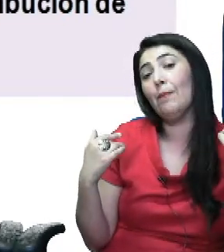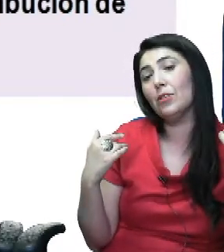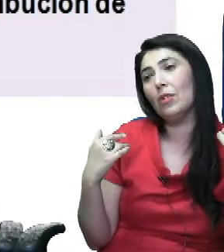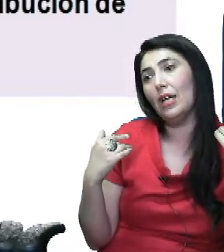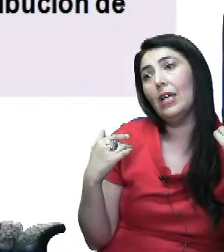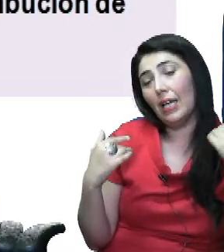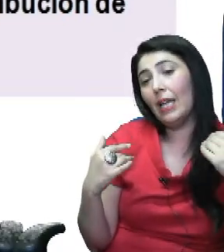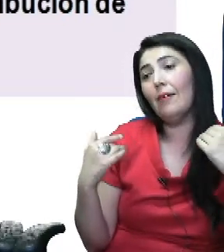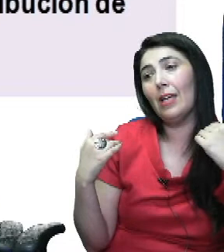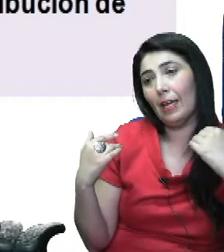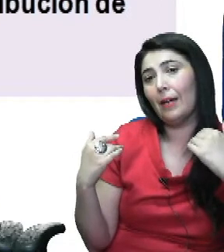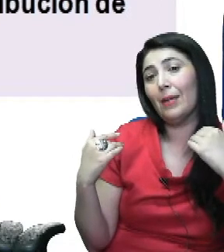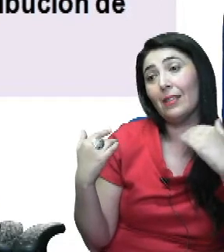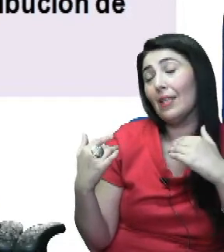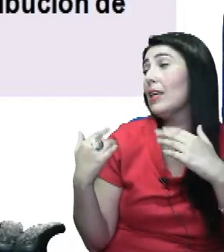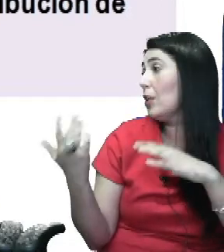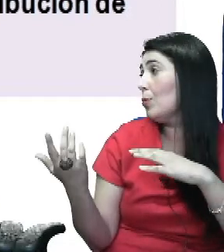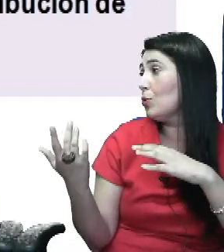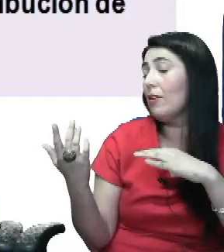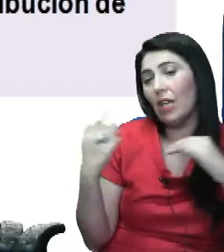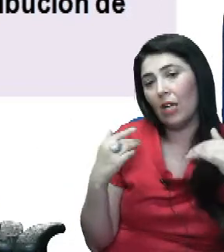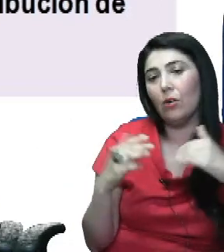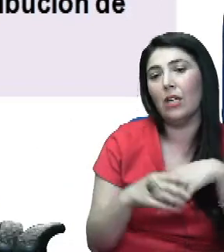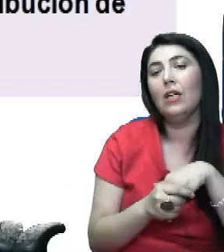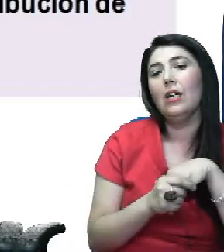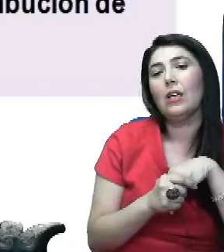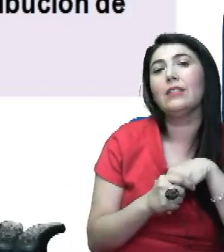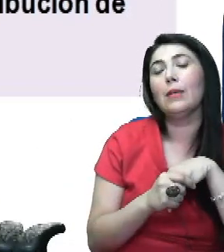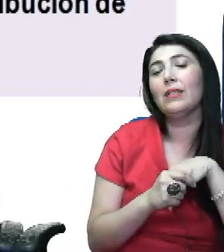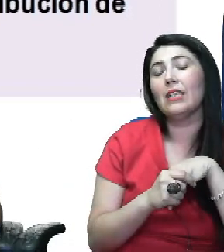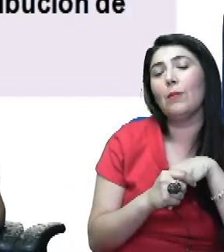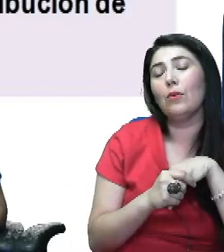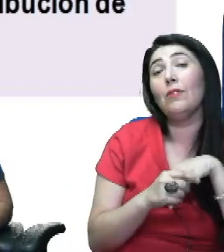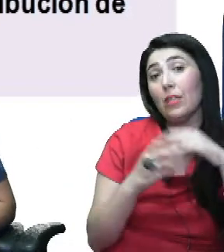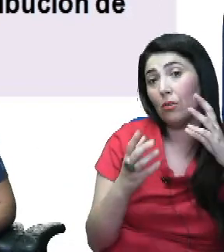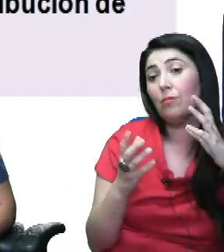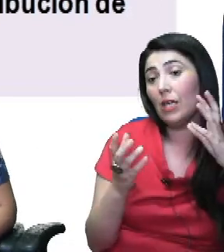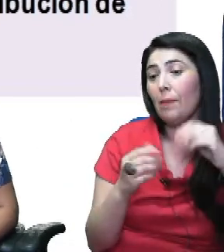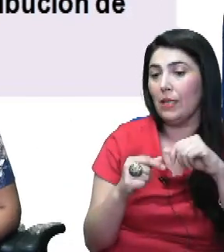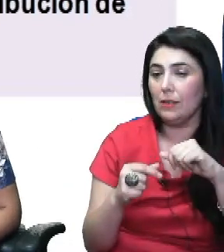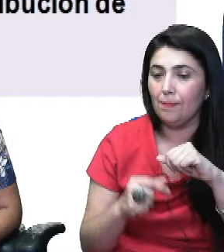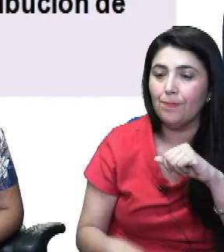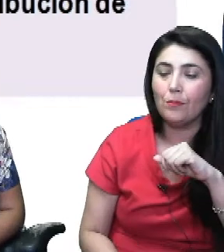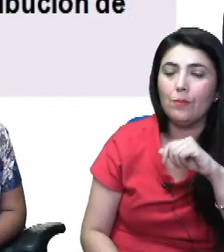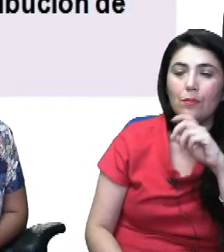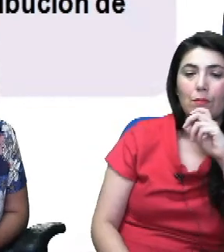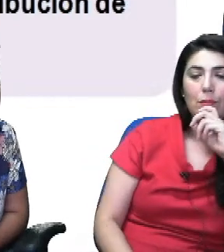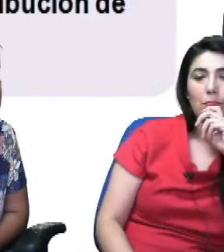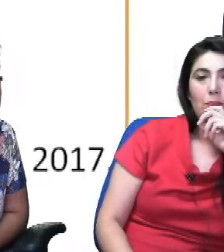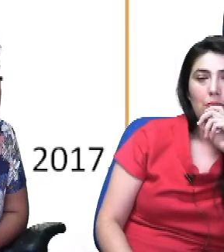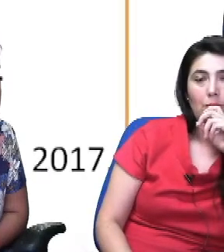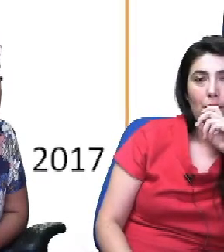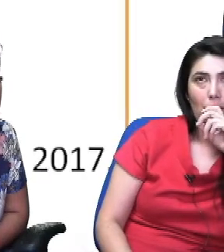bienestar de las personas es la emergencia de Quintero Puchuncaví, que es algo que recientemente estamos viviendo en el país.